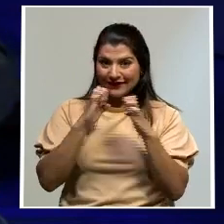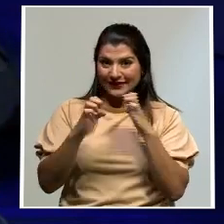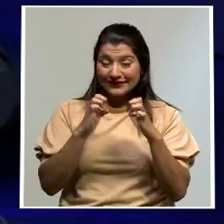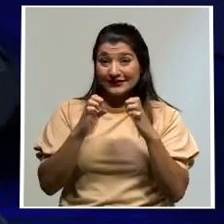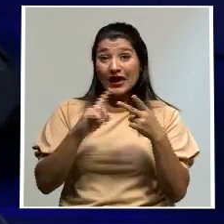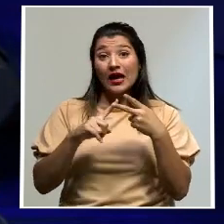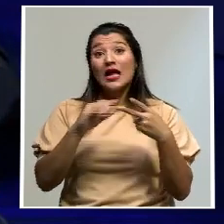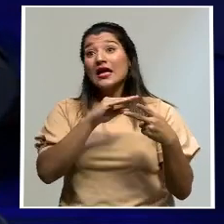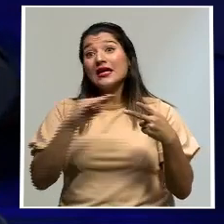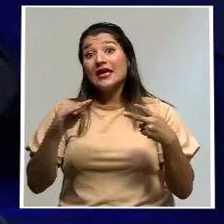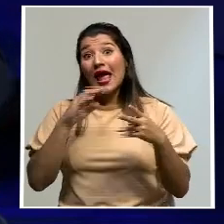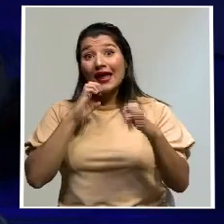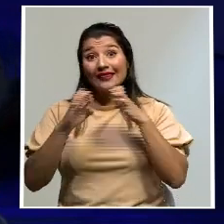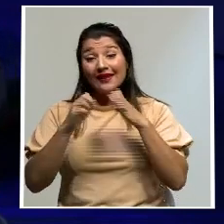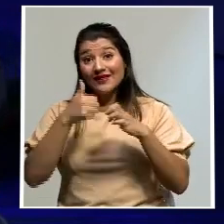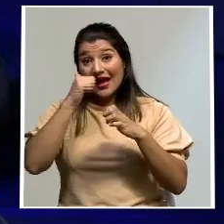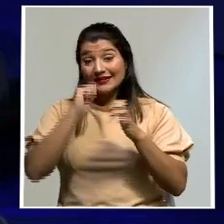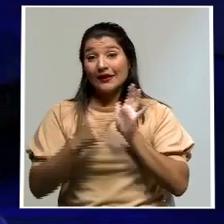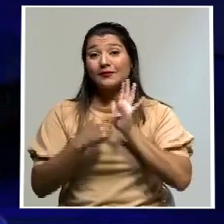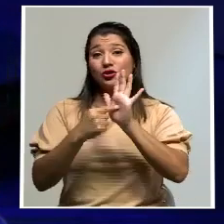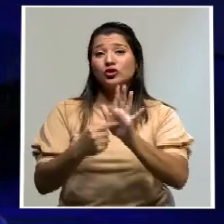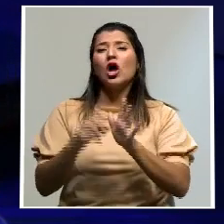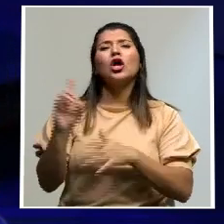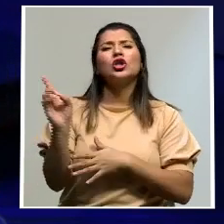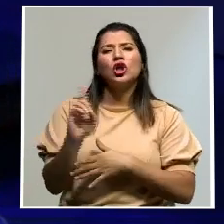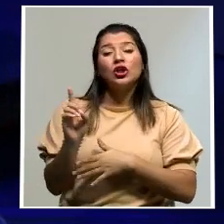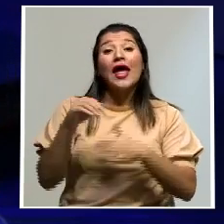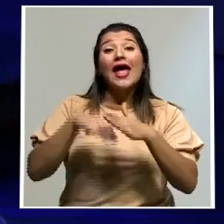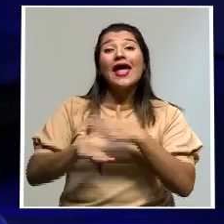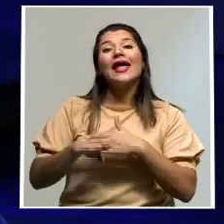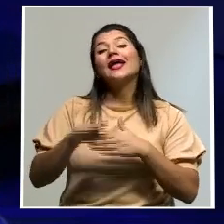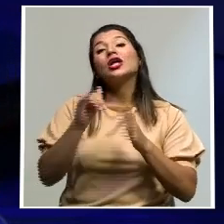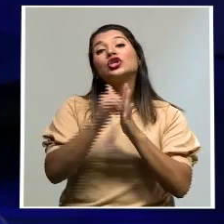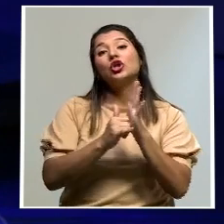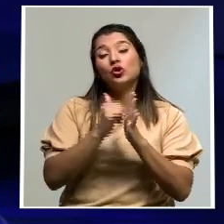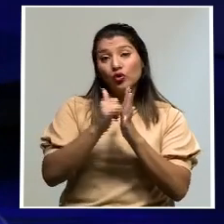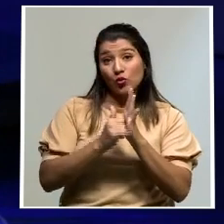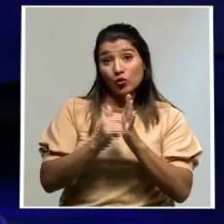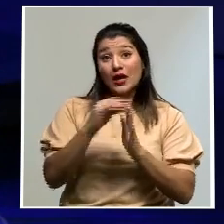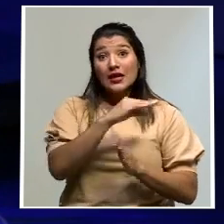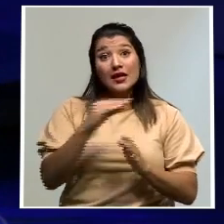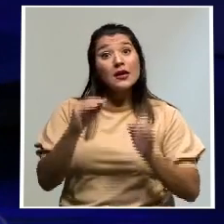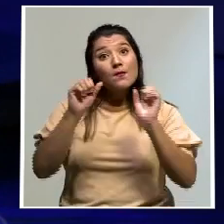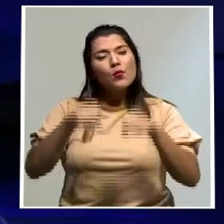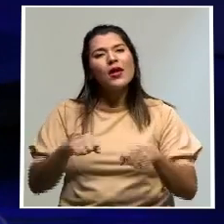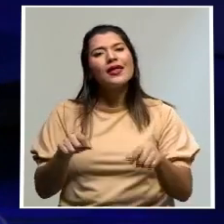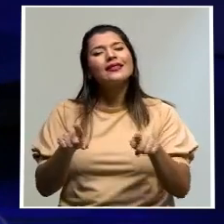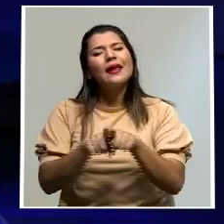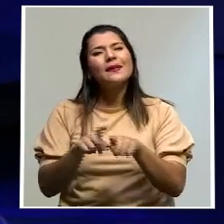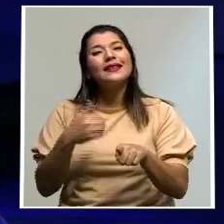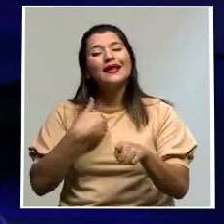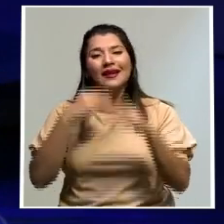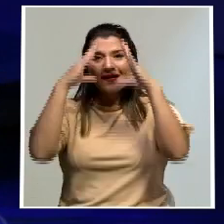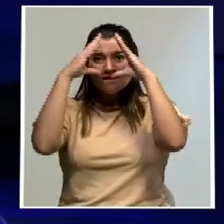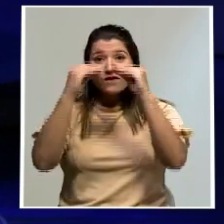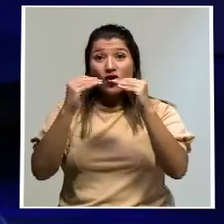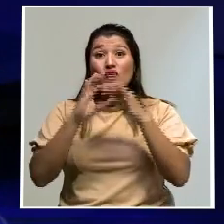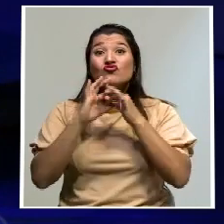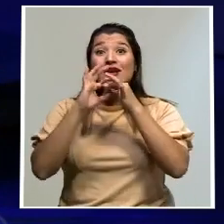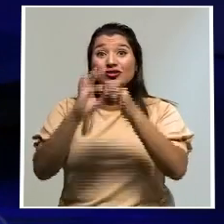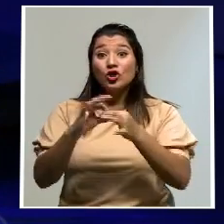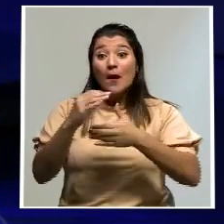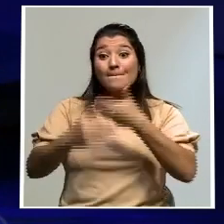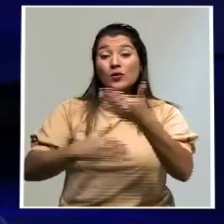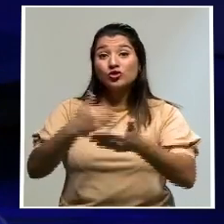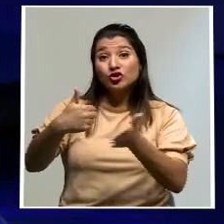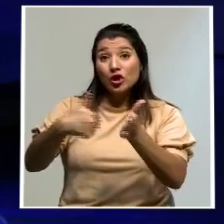y la entrevista que le presentamos ayer en nuestro canal de YouTube y tener además información sobre estas